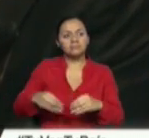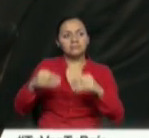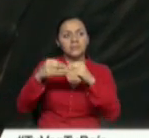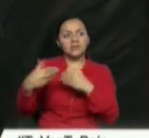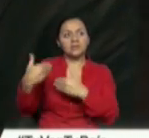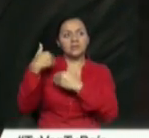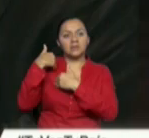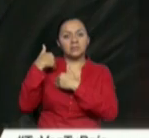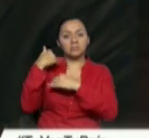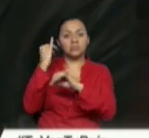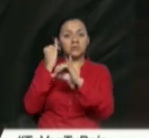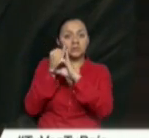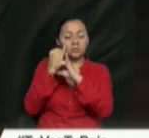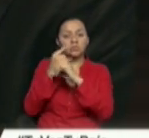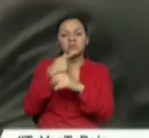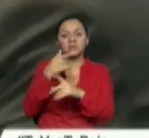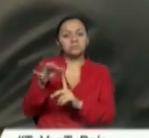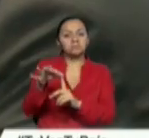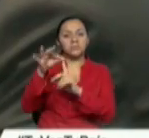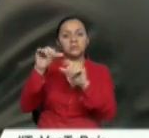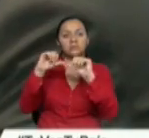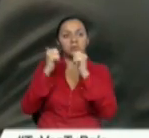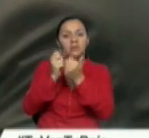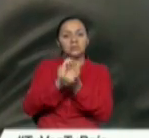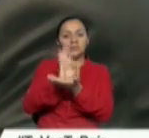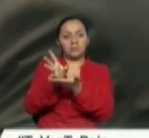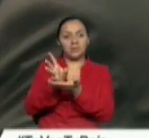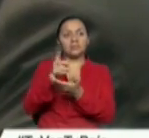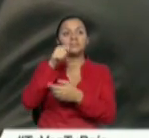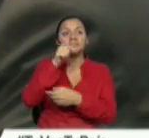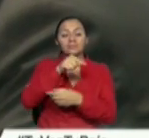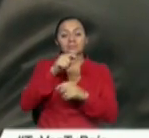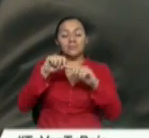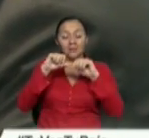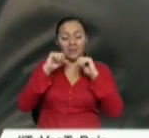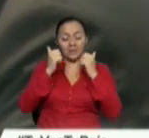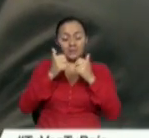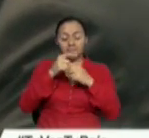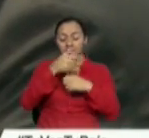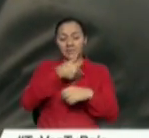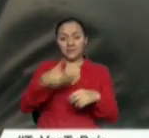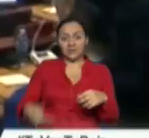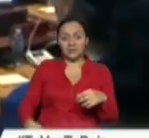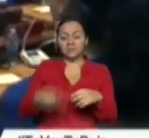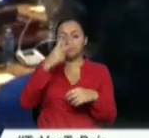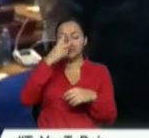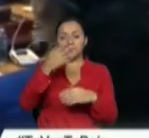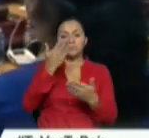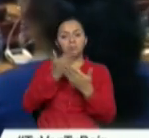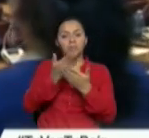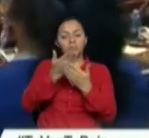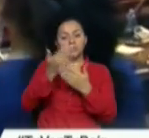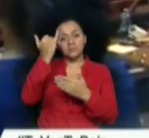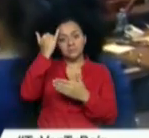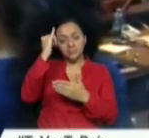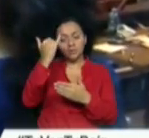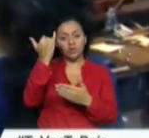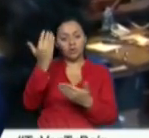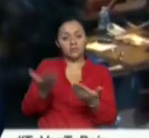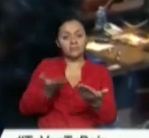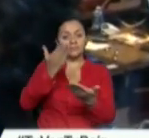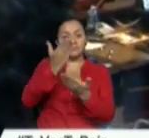institucional es especialmente de legislativo riva de neira aclaró que la propuesta de su iniciativa que actualmente se encuentra en